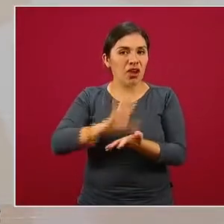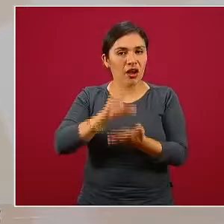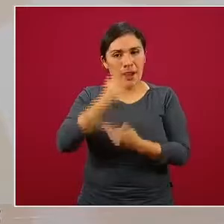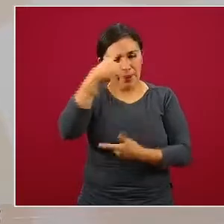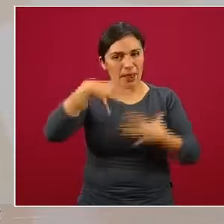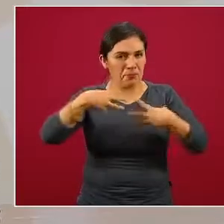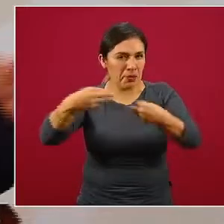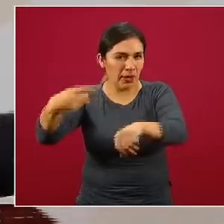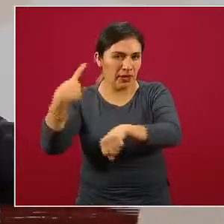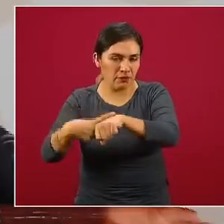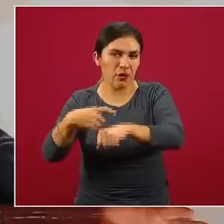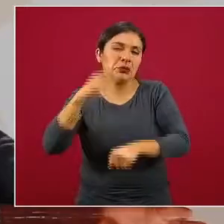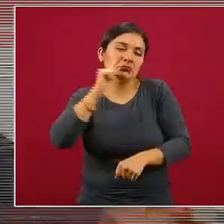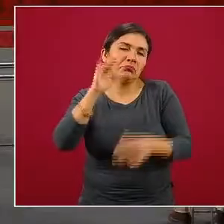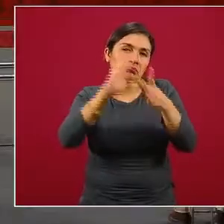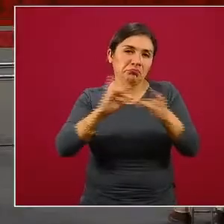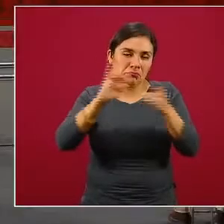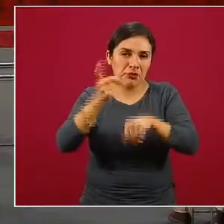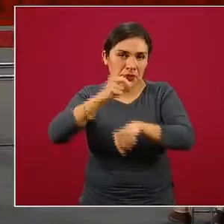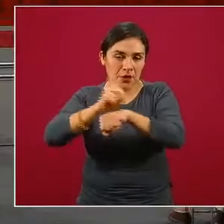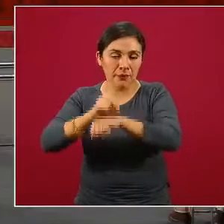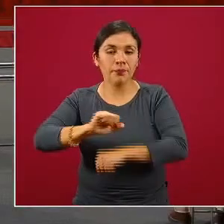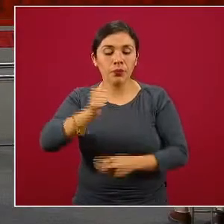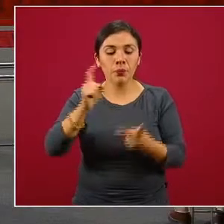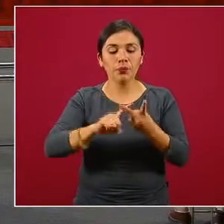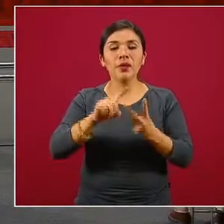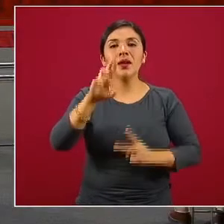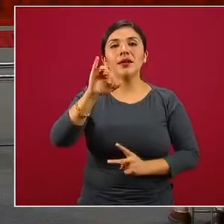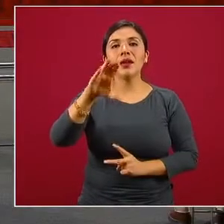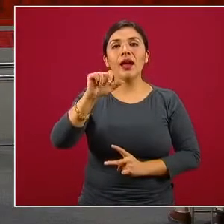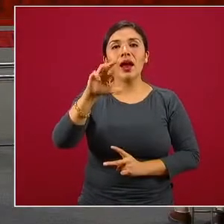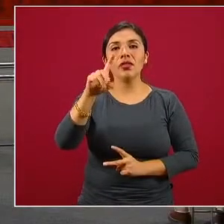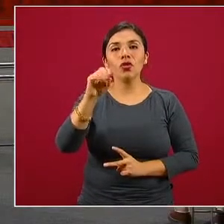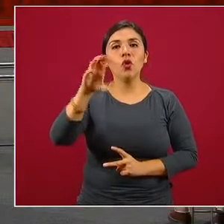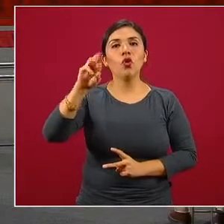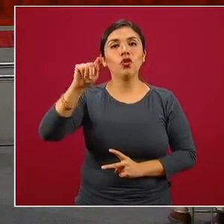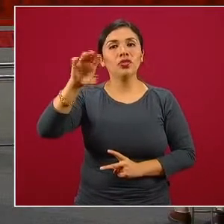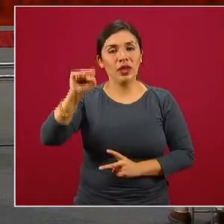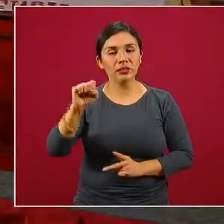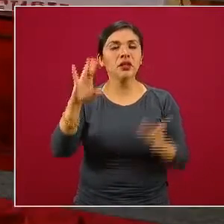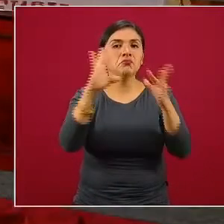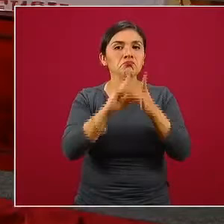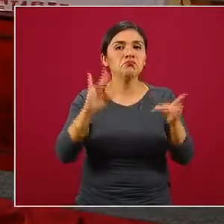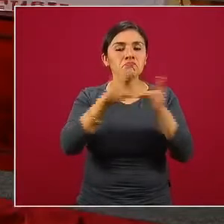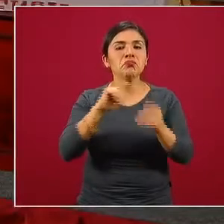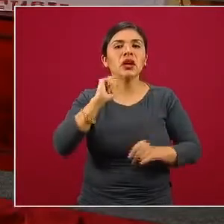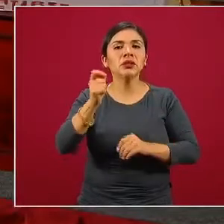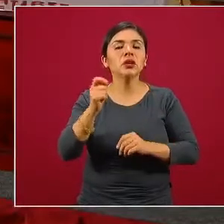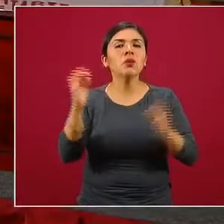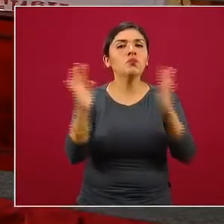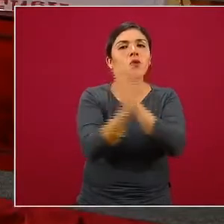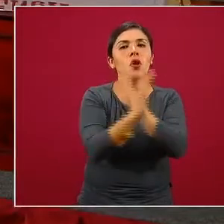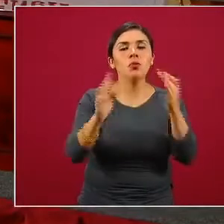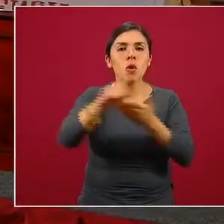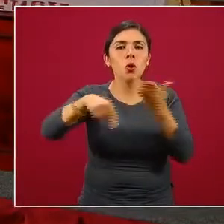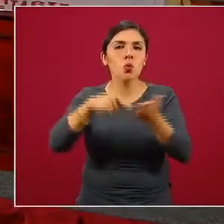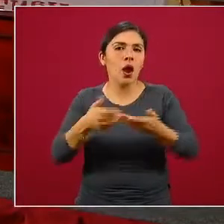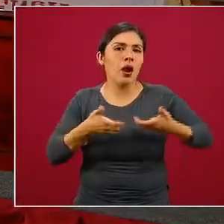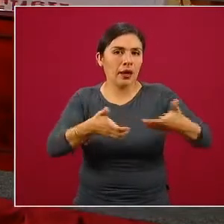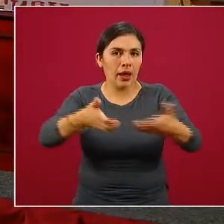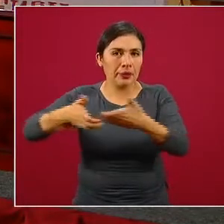informe técnico. El doctor Ricardo Cortés Alcalá va a presentar el informe de movilidad en el espacio público.